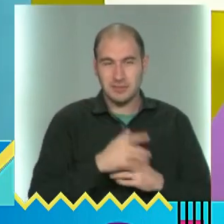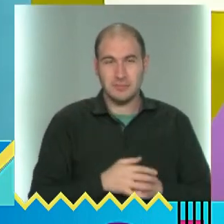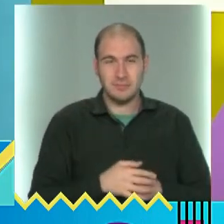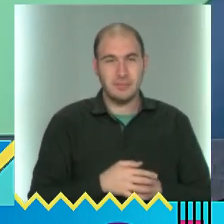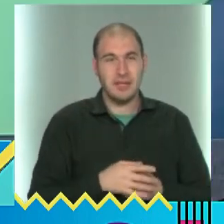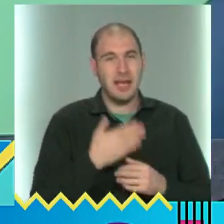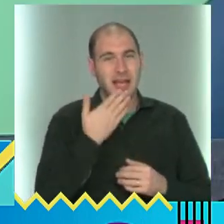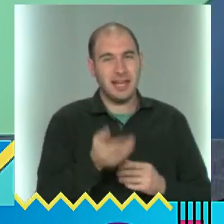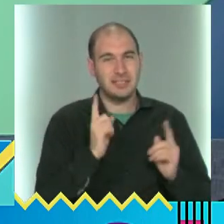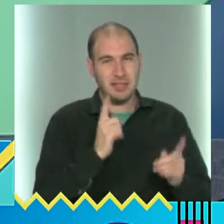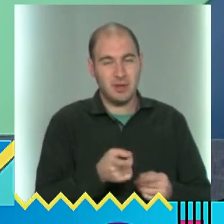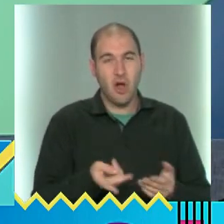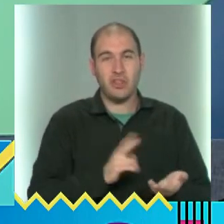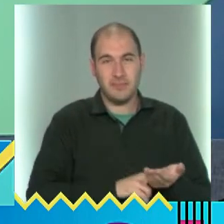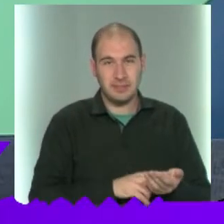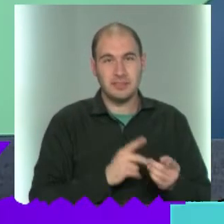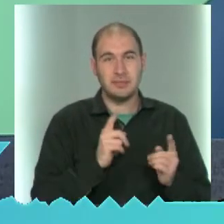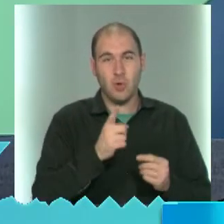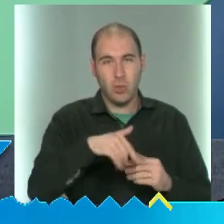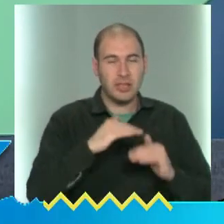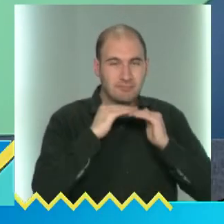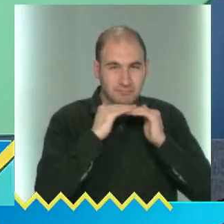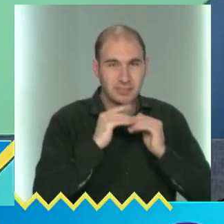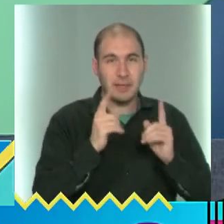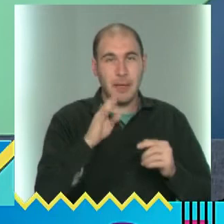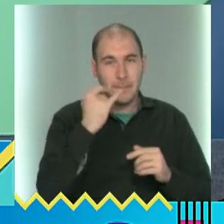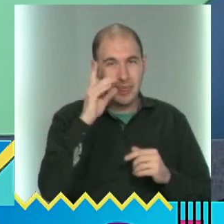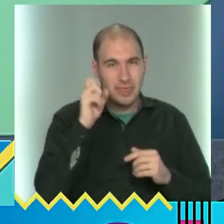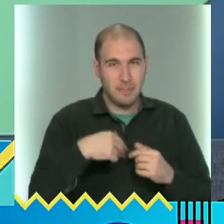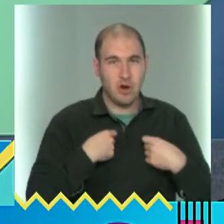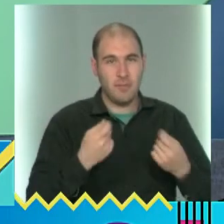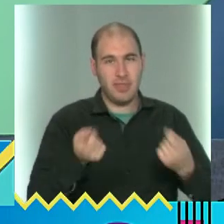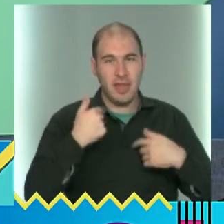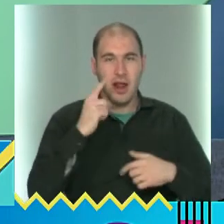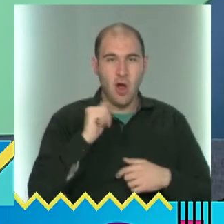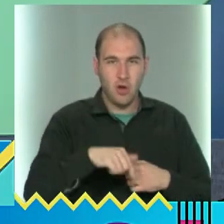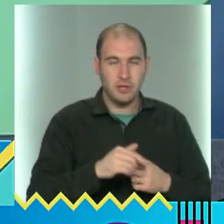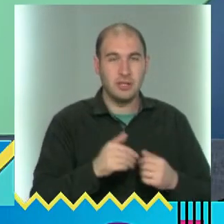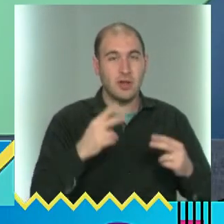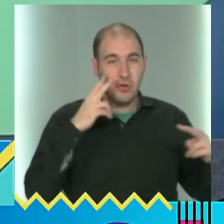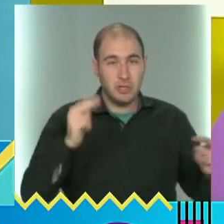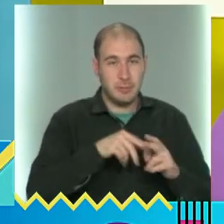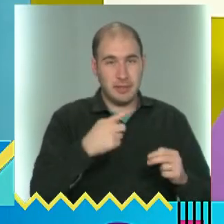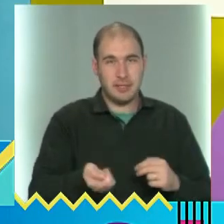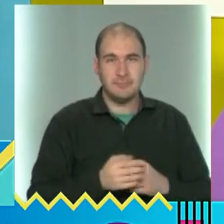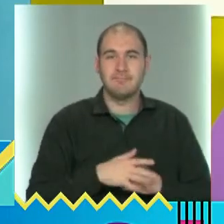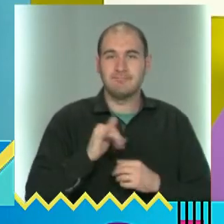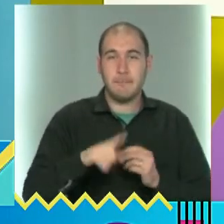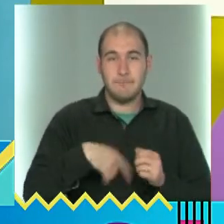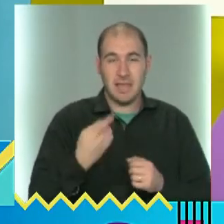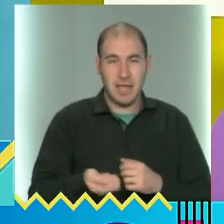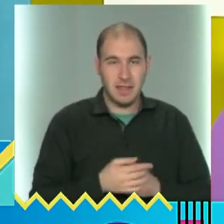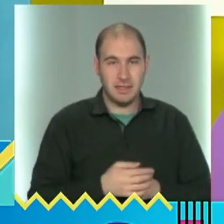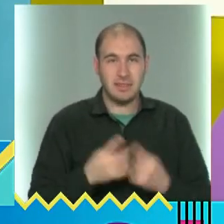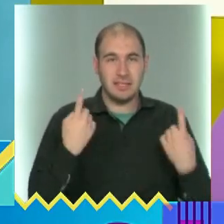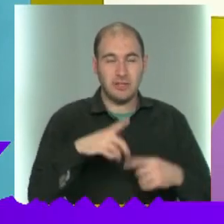Bueno, agradecerles también nuevamente y por supuesto a ustedes que han estado del otro lado y a Baidip que me ha vestido en el día de hoy. Y bueno, nos encontramos mañana, Fer. Mañana